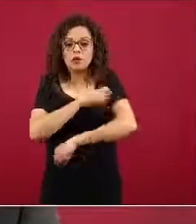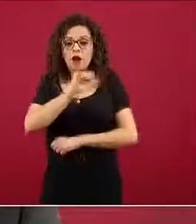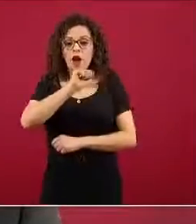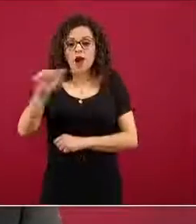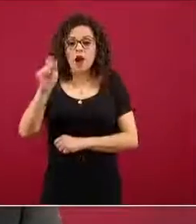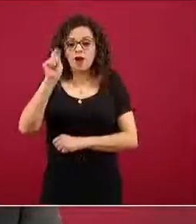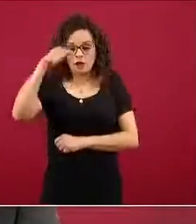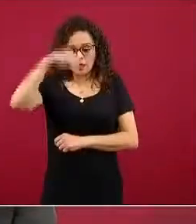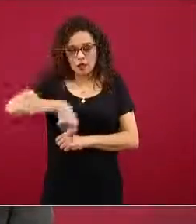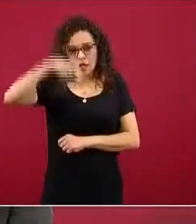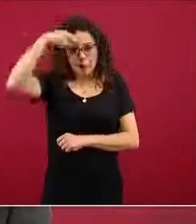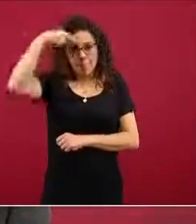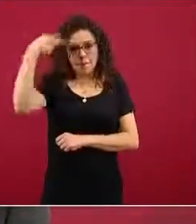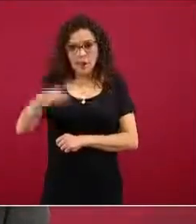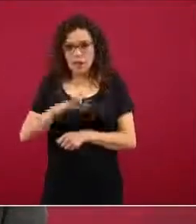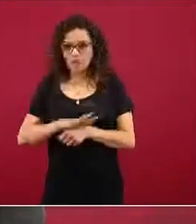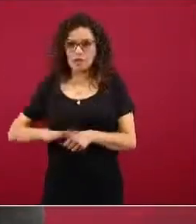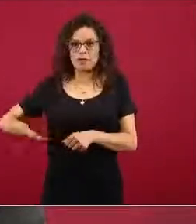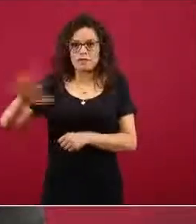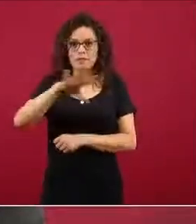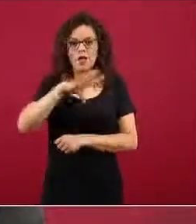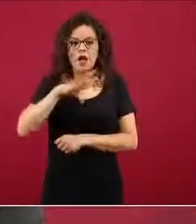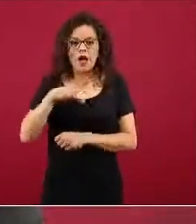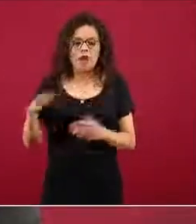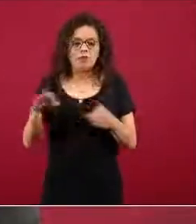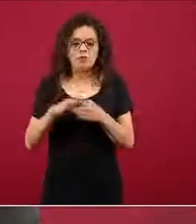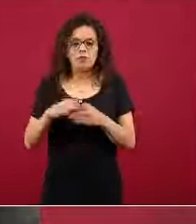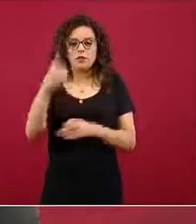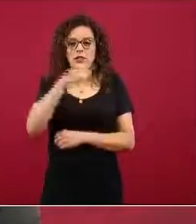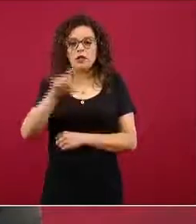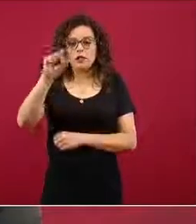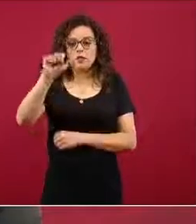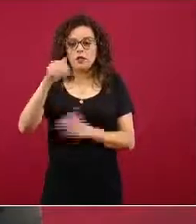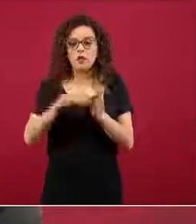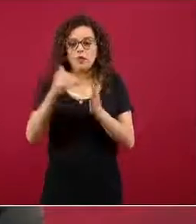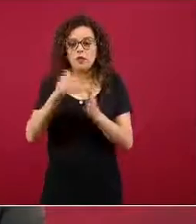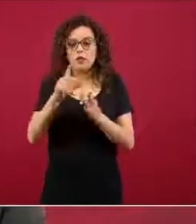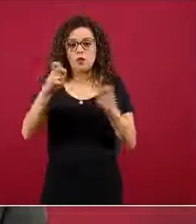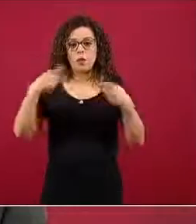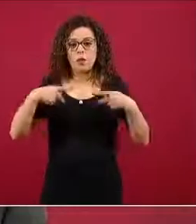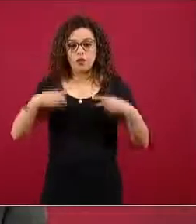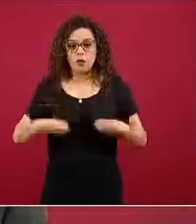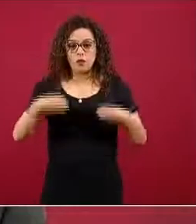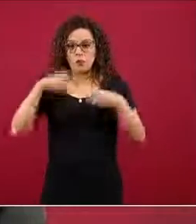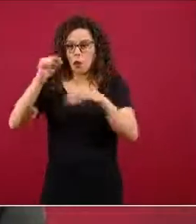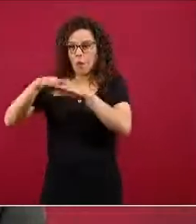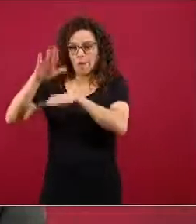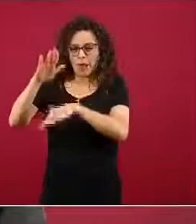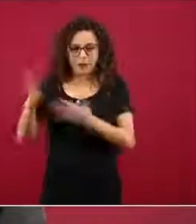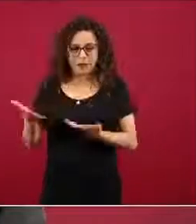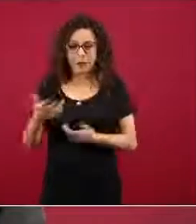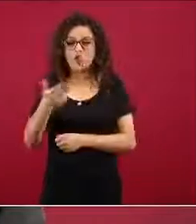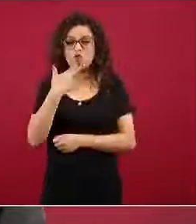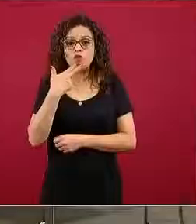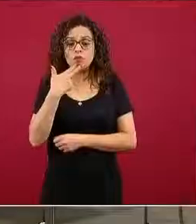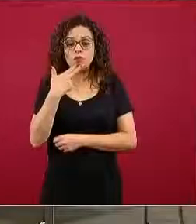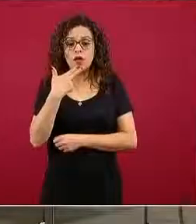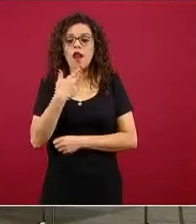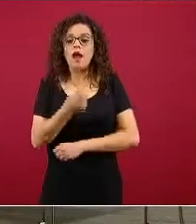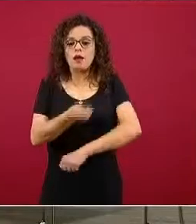población de México. Es decir, México tiene un poco más de 126 millones de habitantes y se usarán las